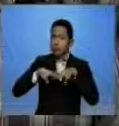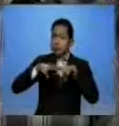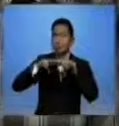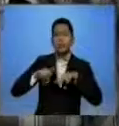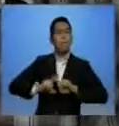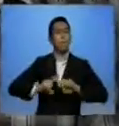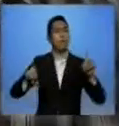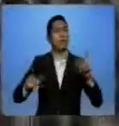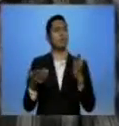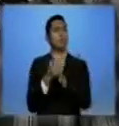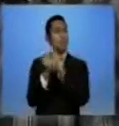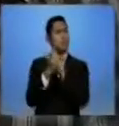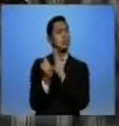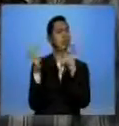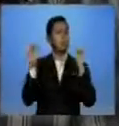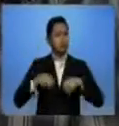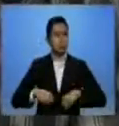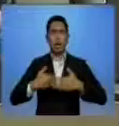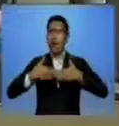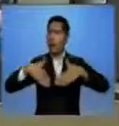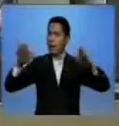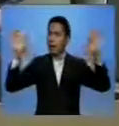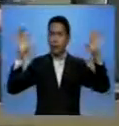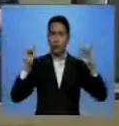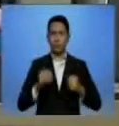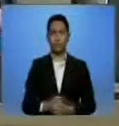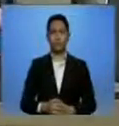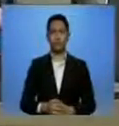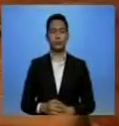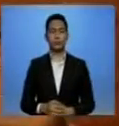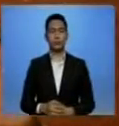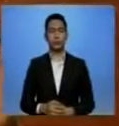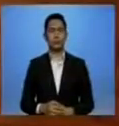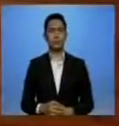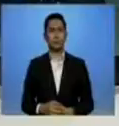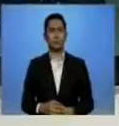entrar con capacitaciones, que debe estar abierto a todos. Estefanía Montes de Oca, Gama Noticias.